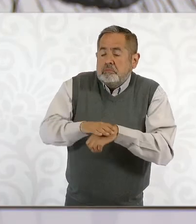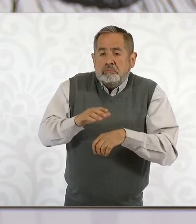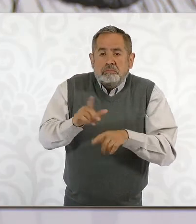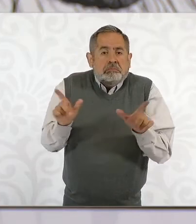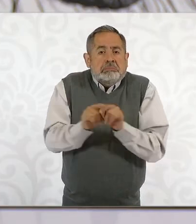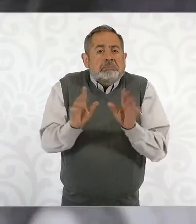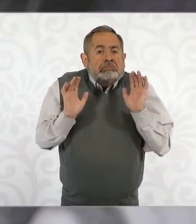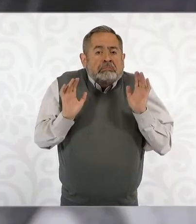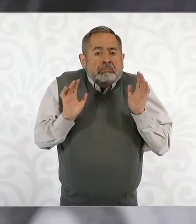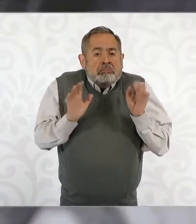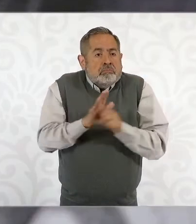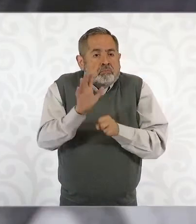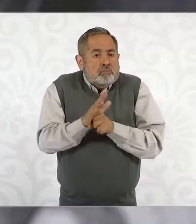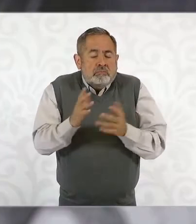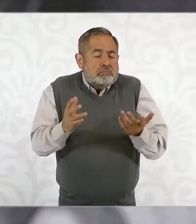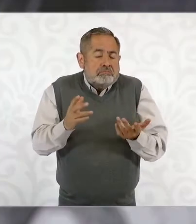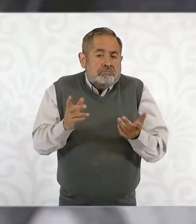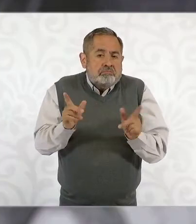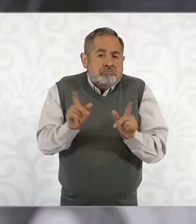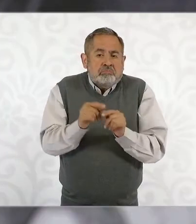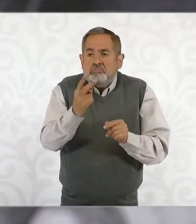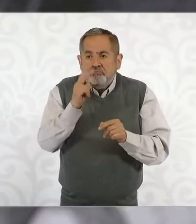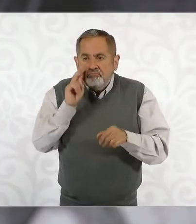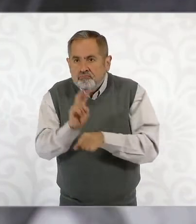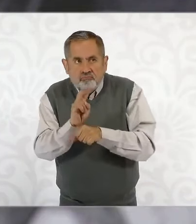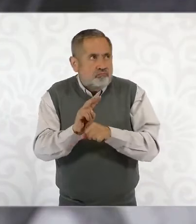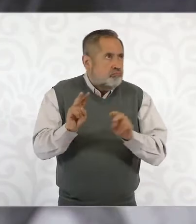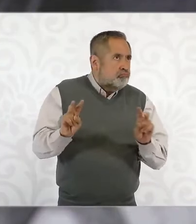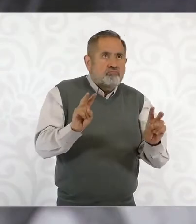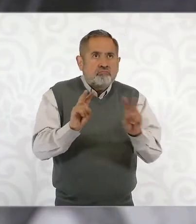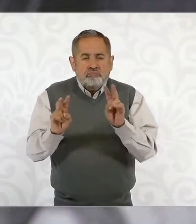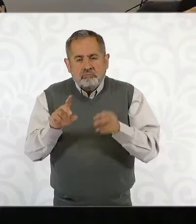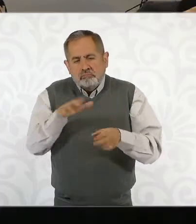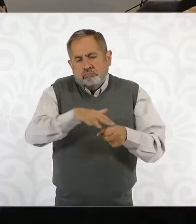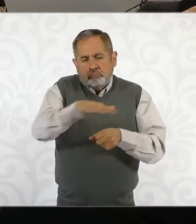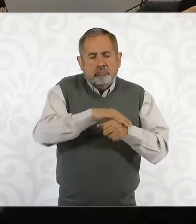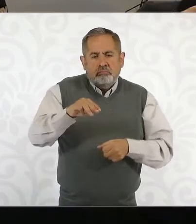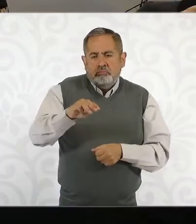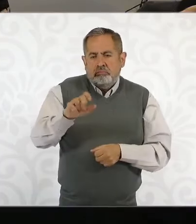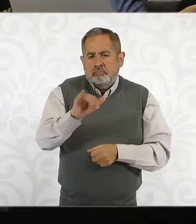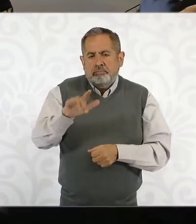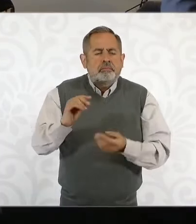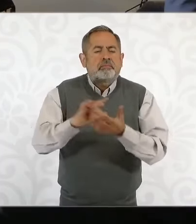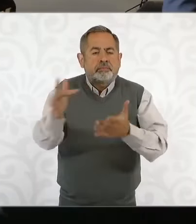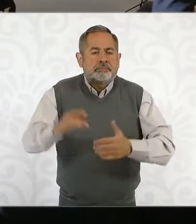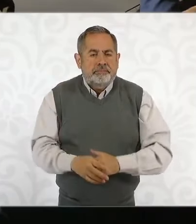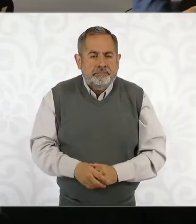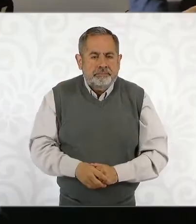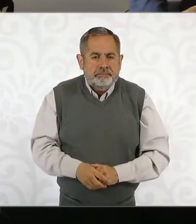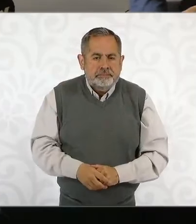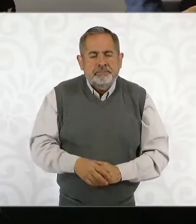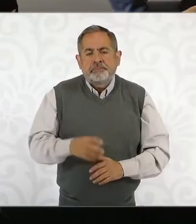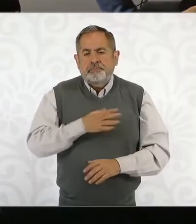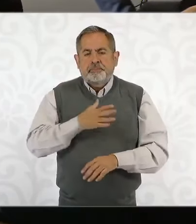sino sencillamente pues de estar atentos y con vigilancia en Mexicali. Muchas gracias. Gracias. Bueno, buen